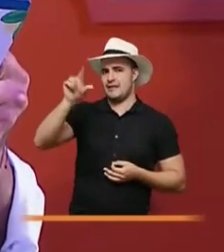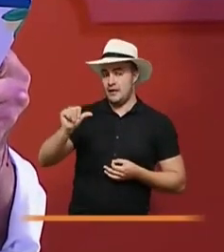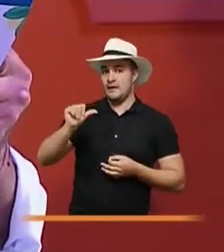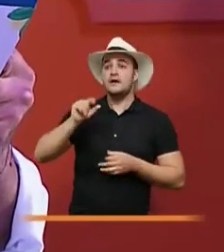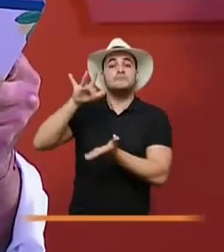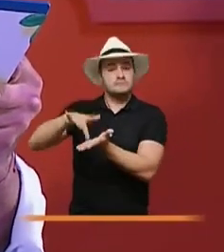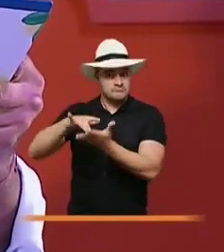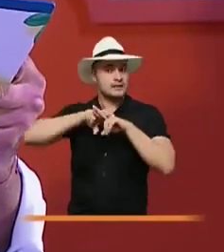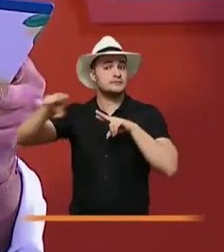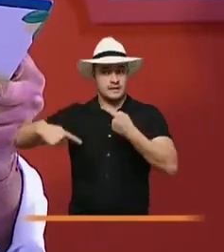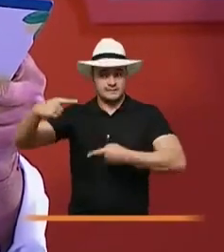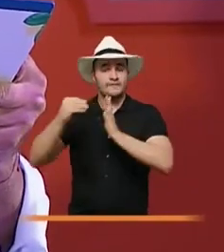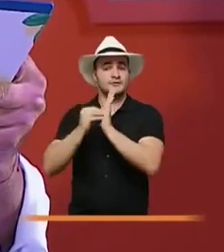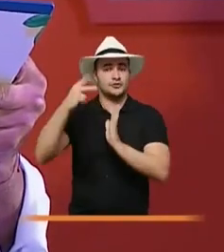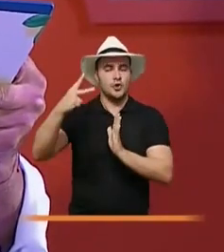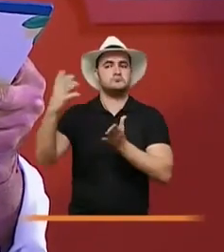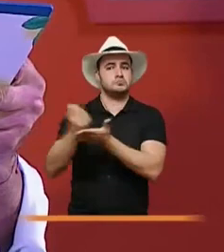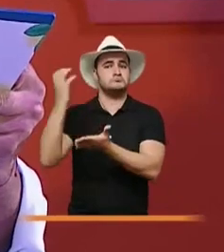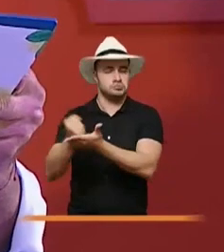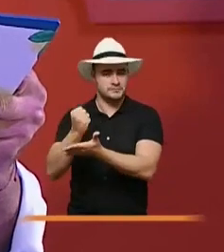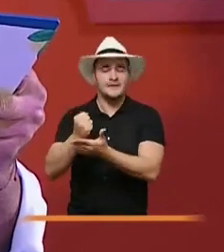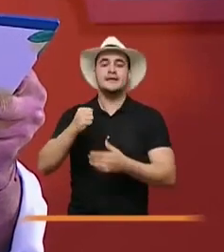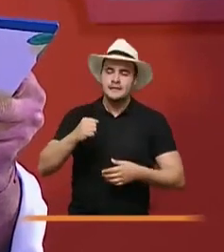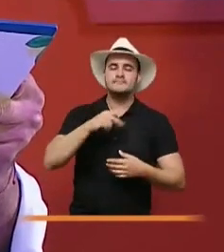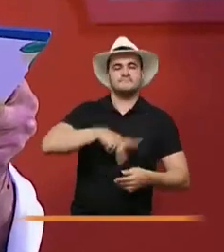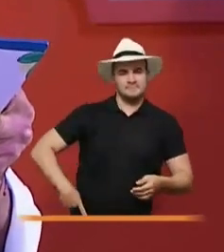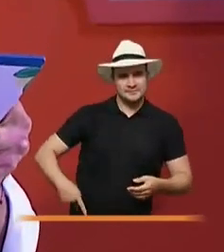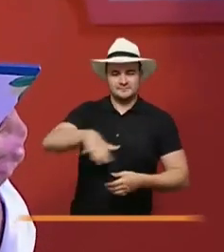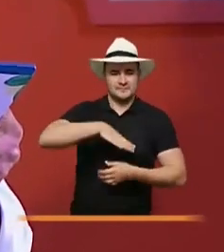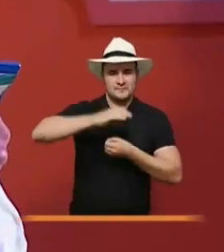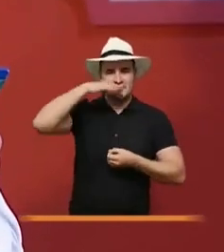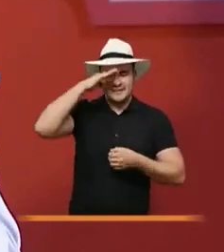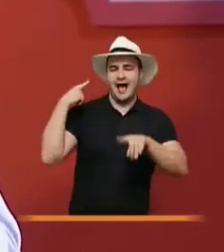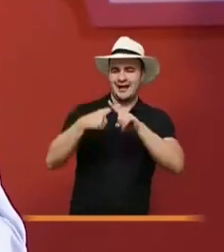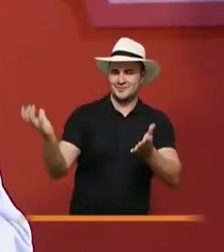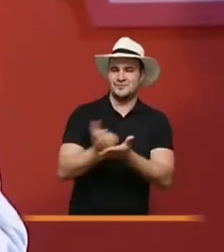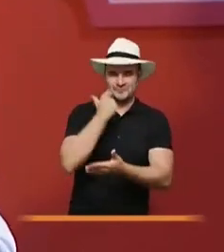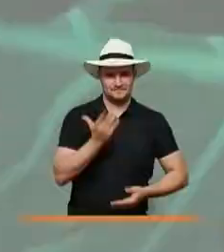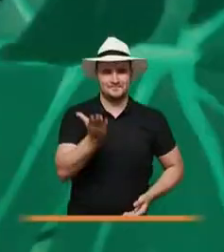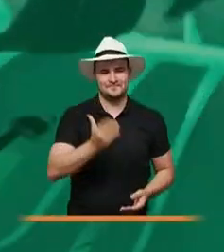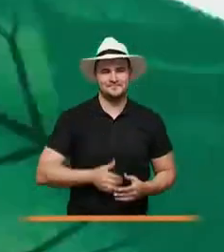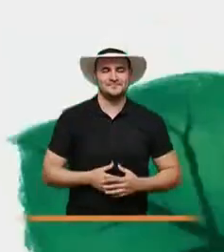dos oportunidades además de ser el actual príncipe del festival nacional de la trova ciudad de medellín